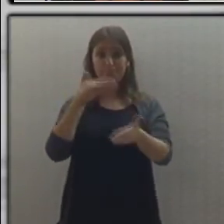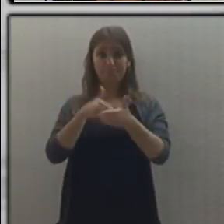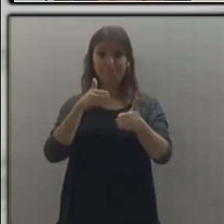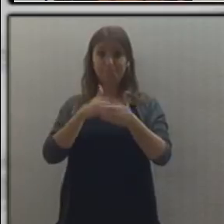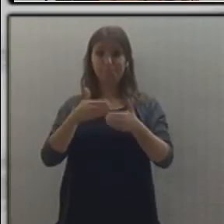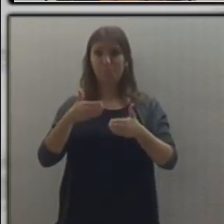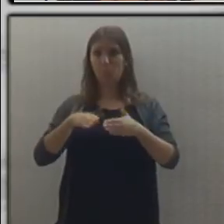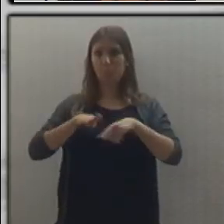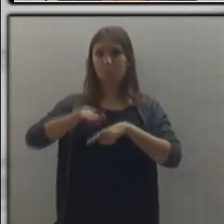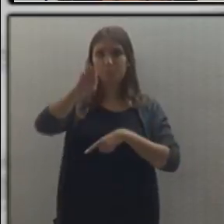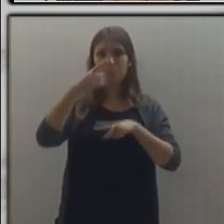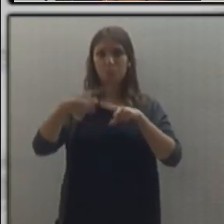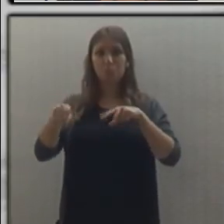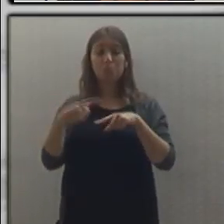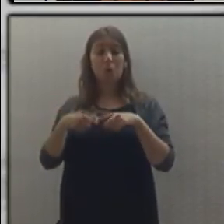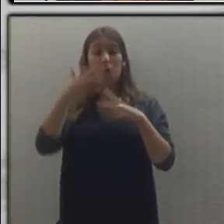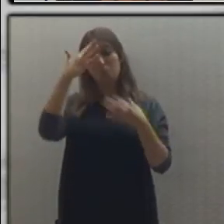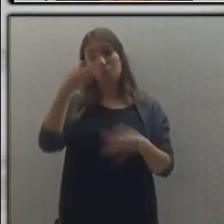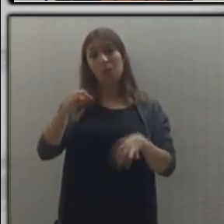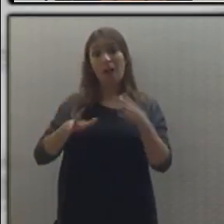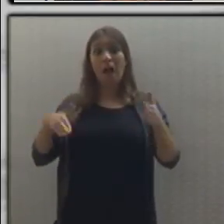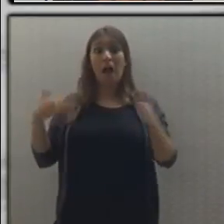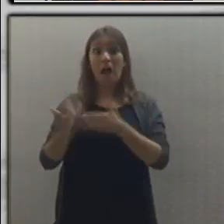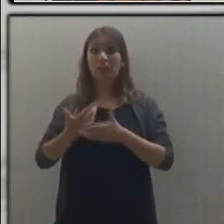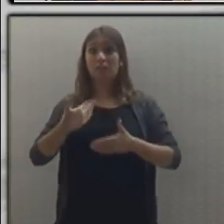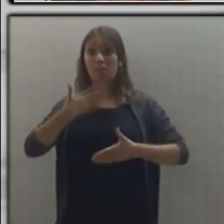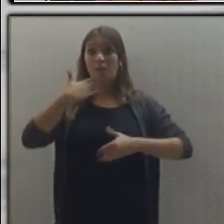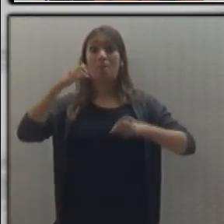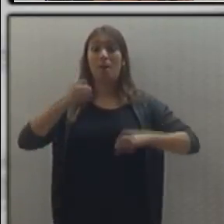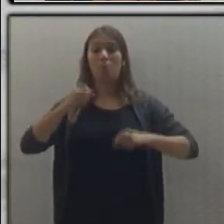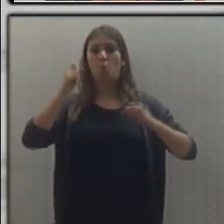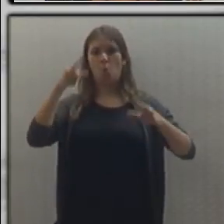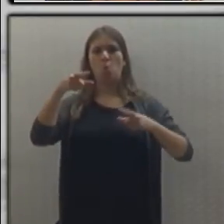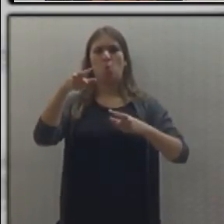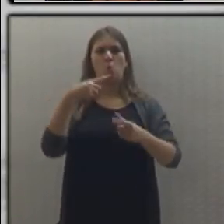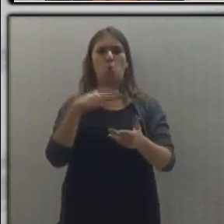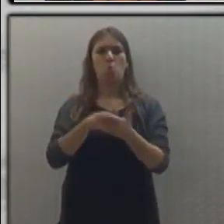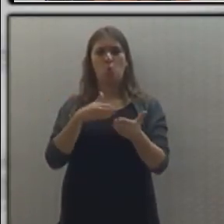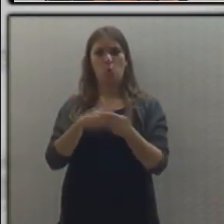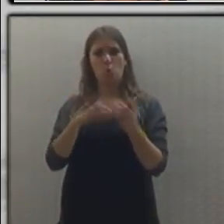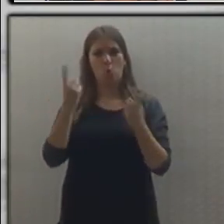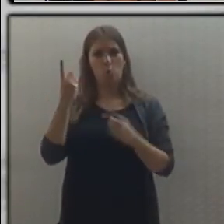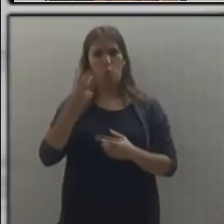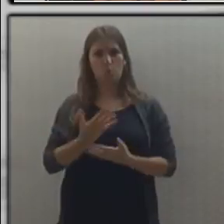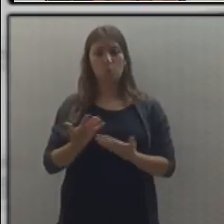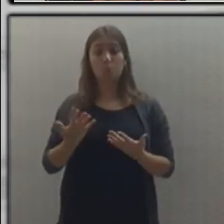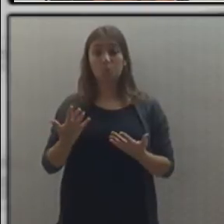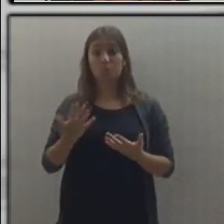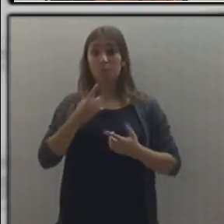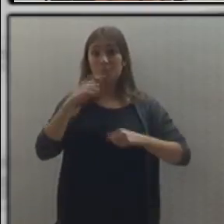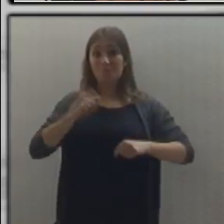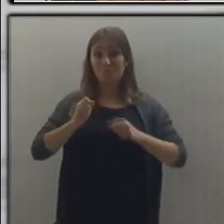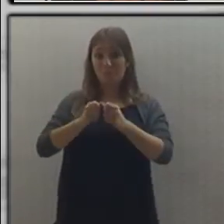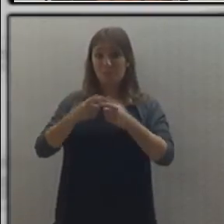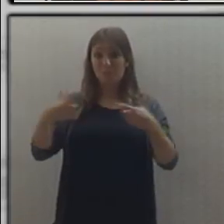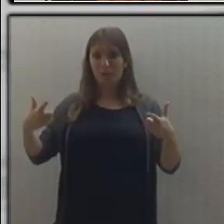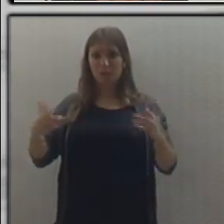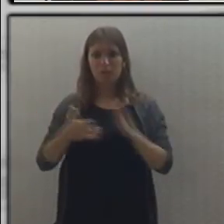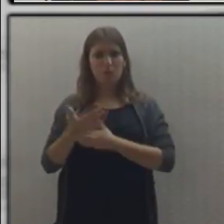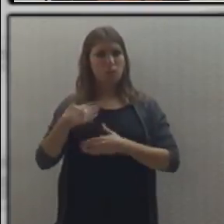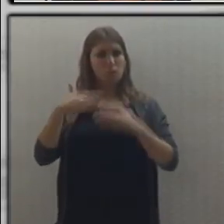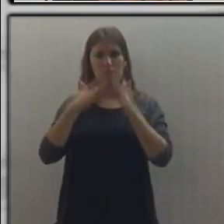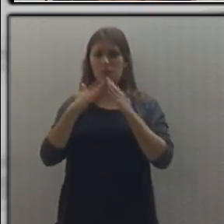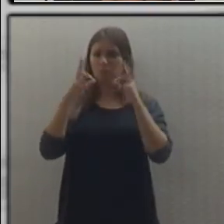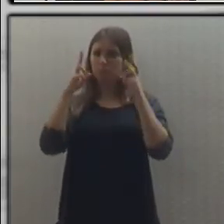muchas veces no son aparentes hasta que nos hacemos mayores. Y como más se envejece, más se quiere permanecer en